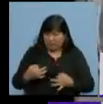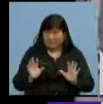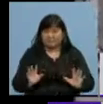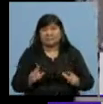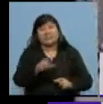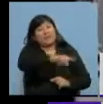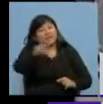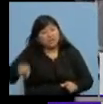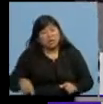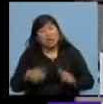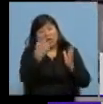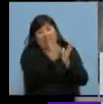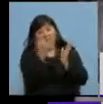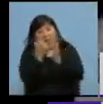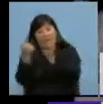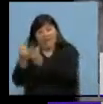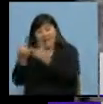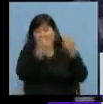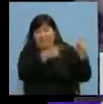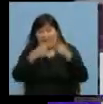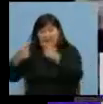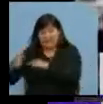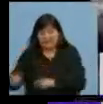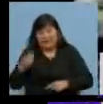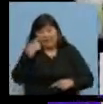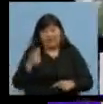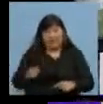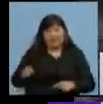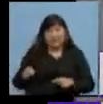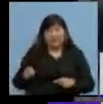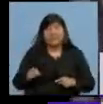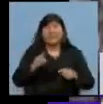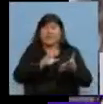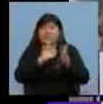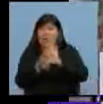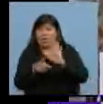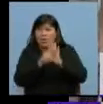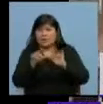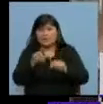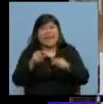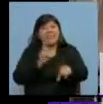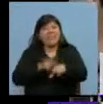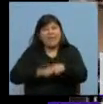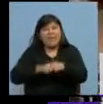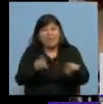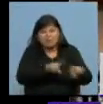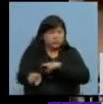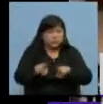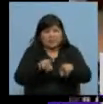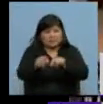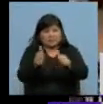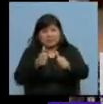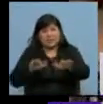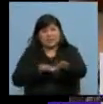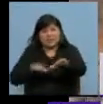hizo despegar la de Chevrolet. Hoy un poco como que se reajustó esas marcas, se le bajó un poquito, no se lo volvió a como